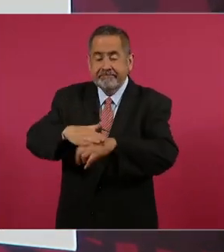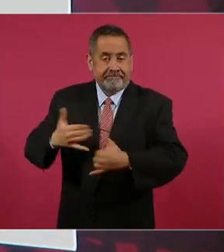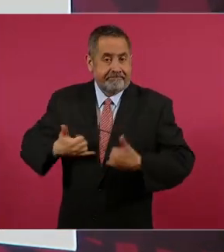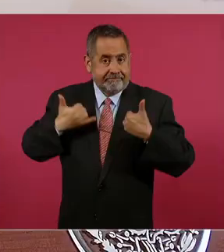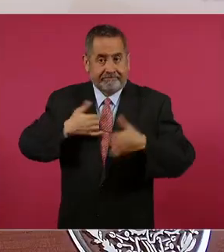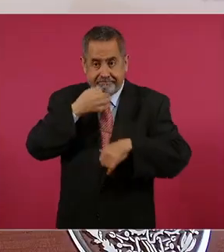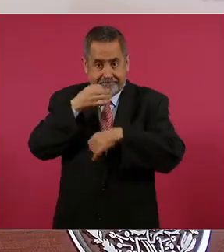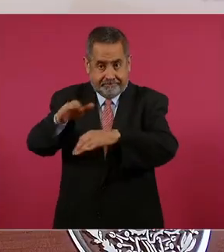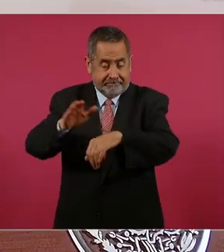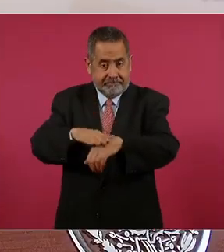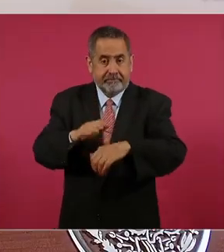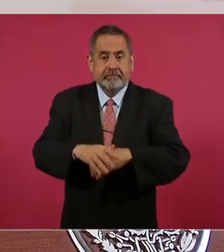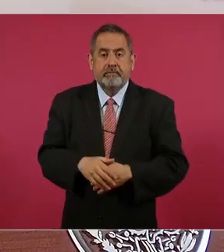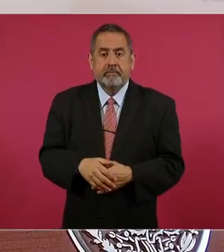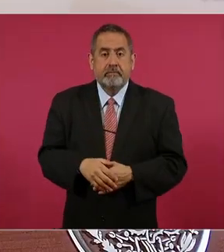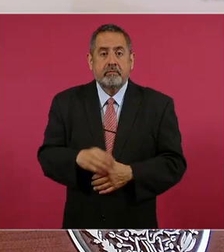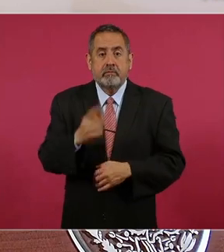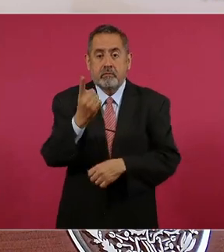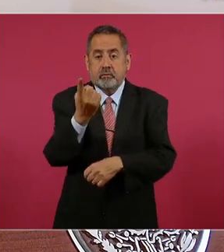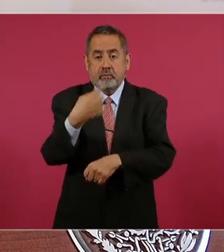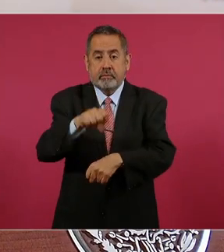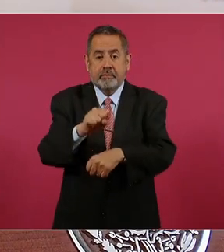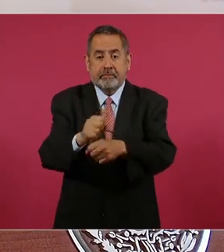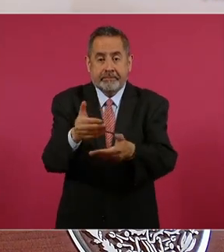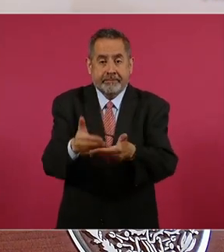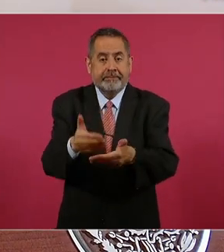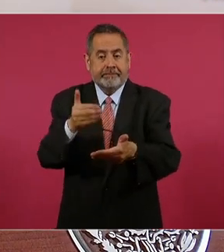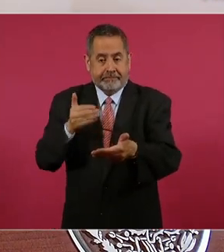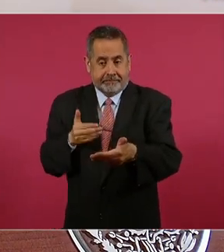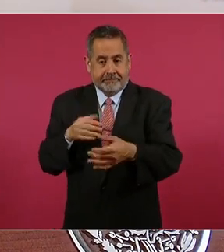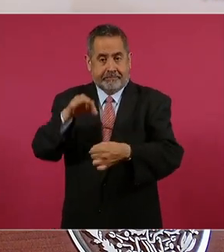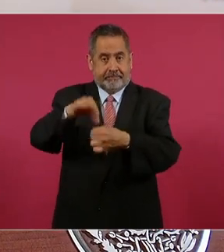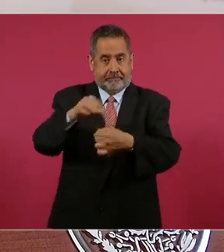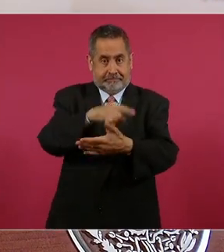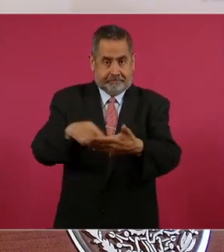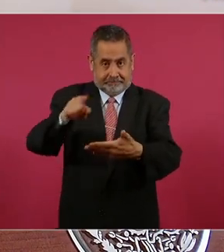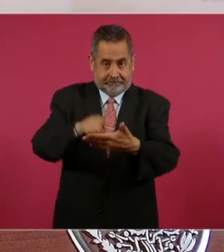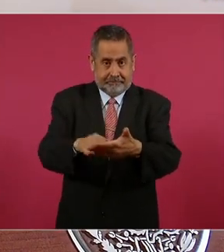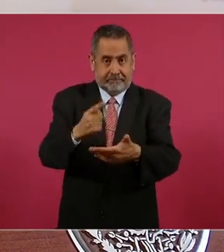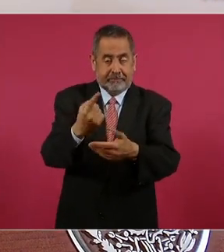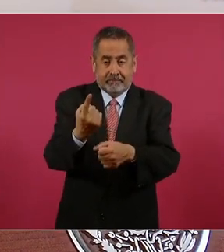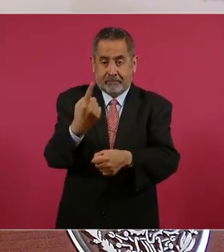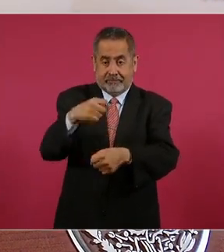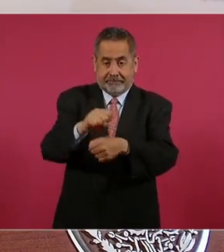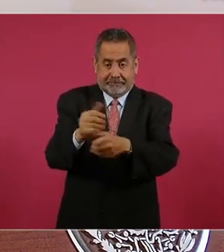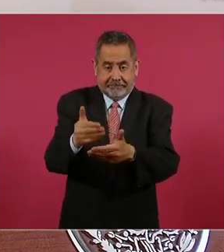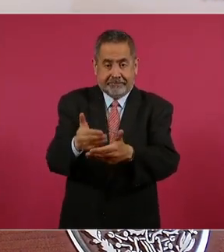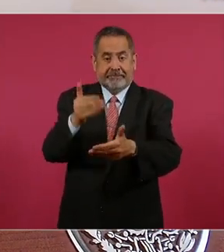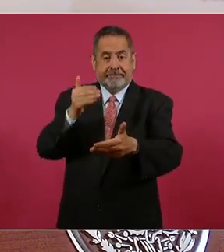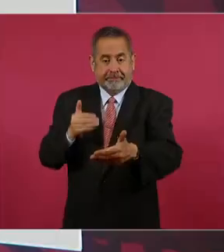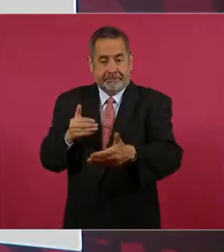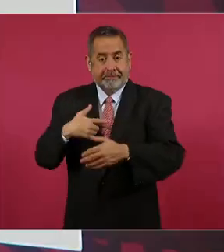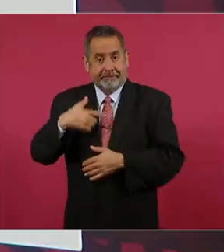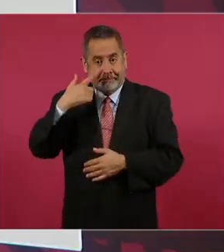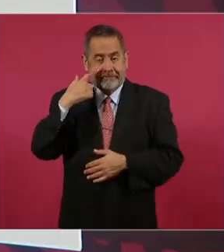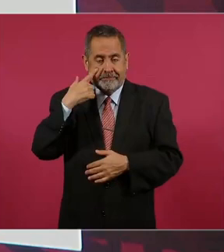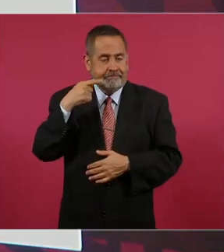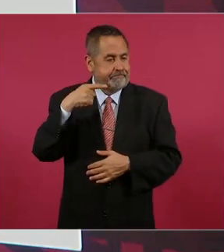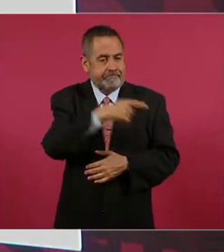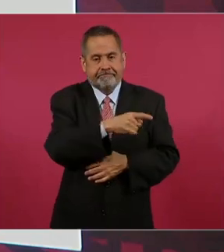de que una semana antes de la elección, fíjense la